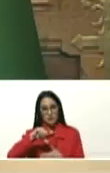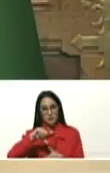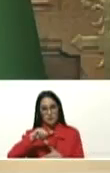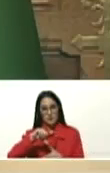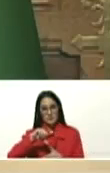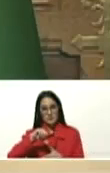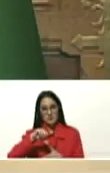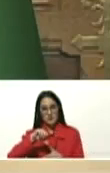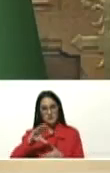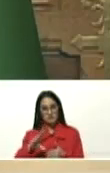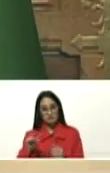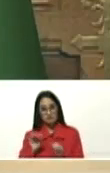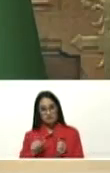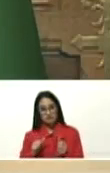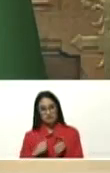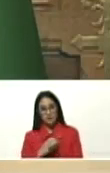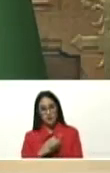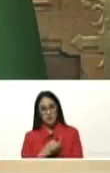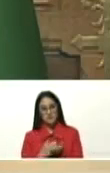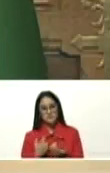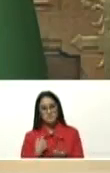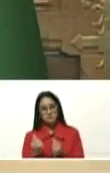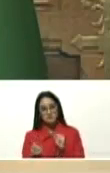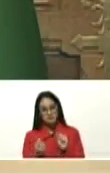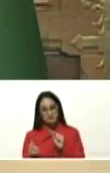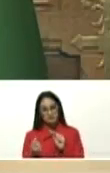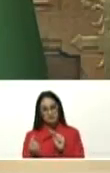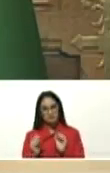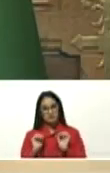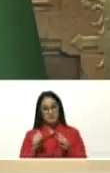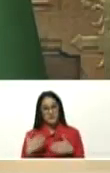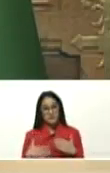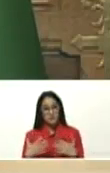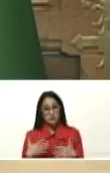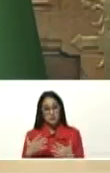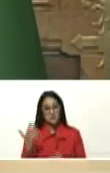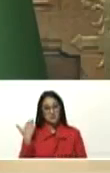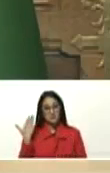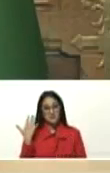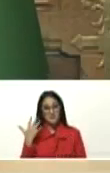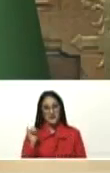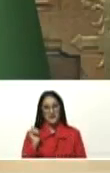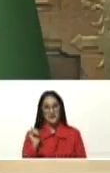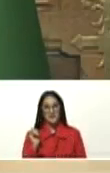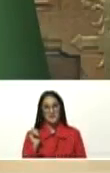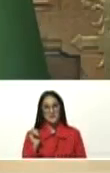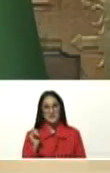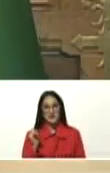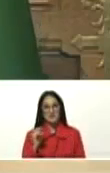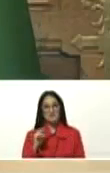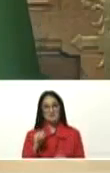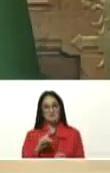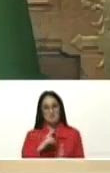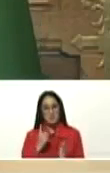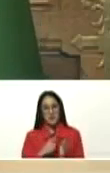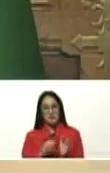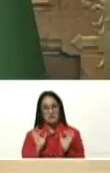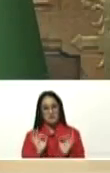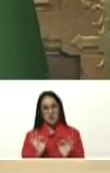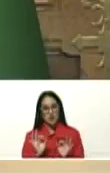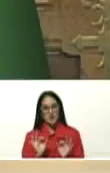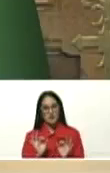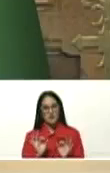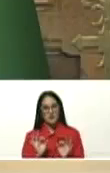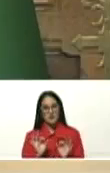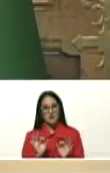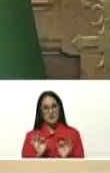Y estuvimos conversando la necesidad de reactivar lo que ya en su momento existió y tuvo plena vigencia, fuerte